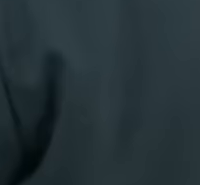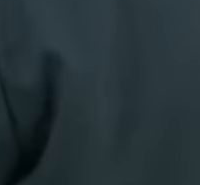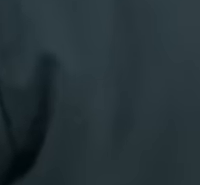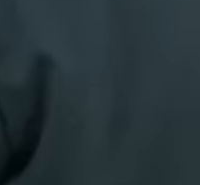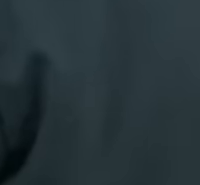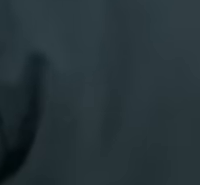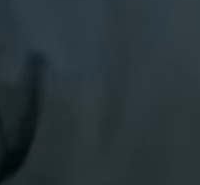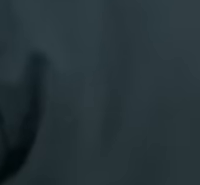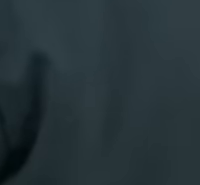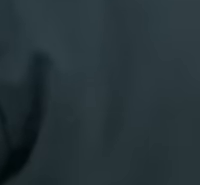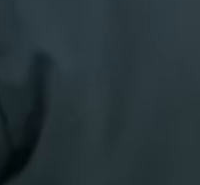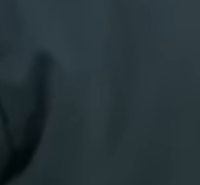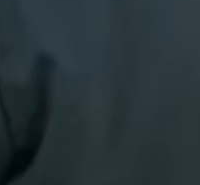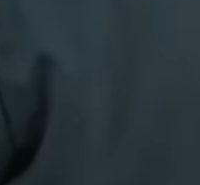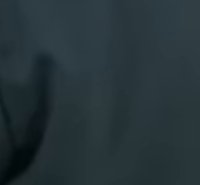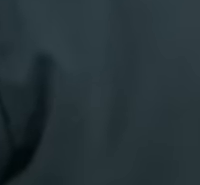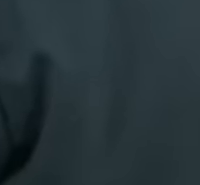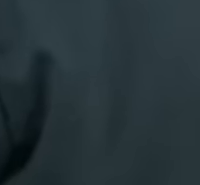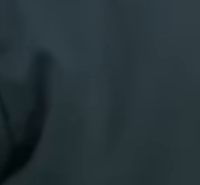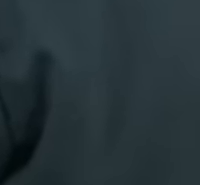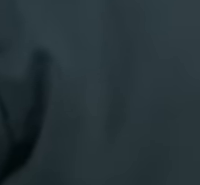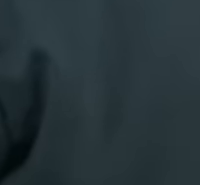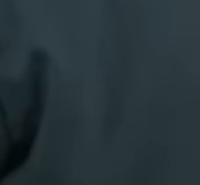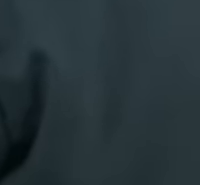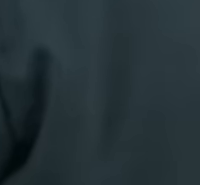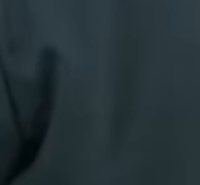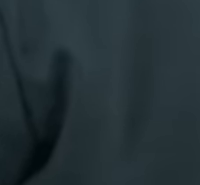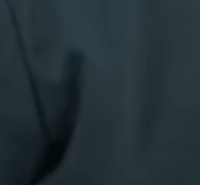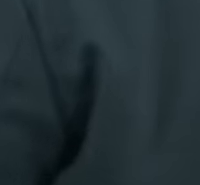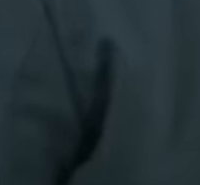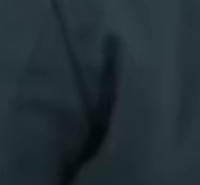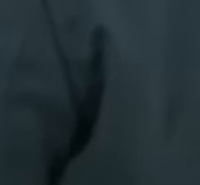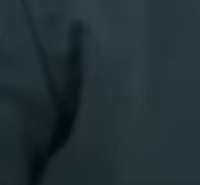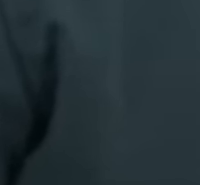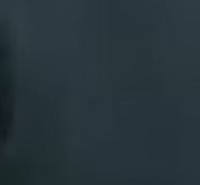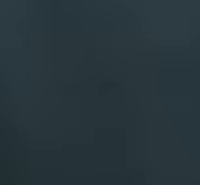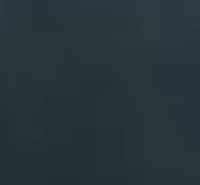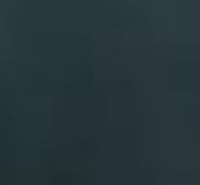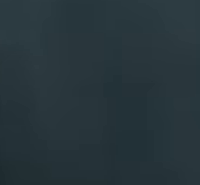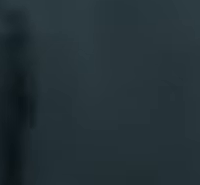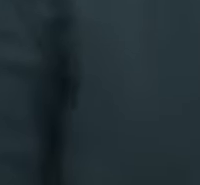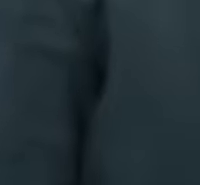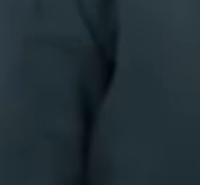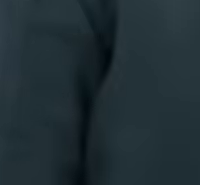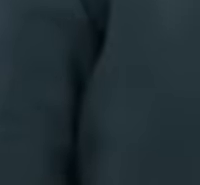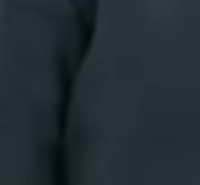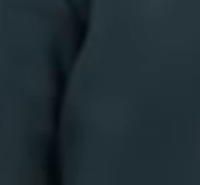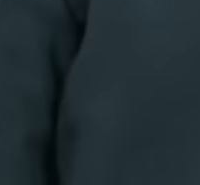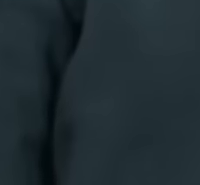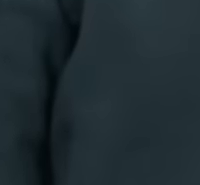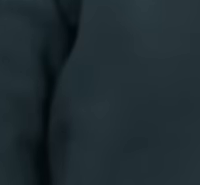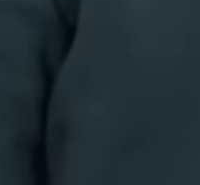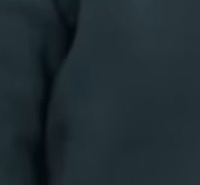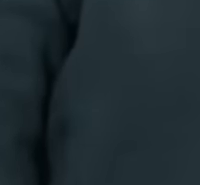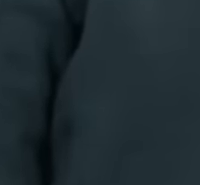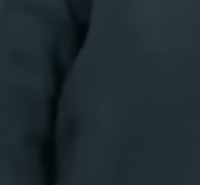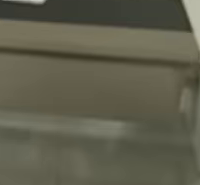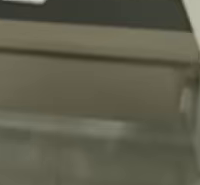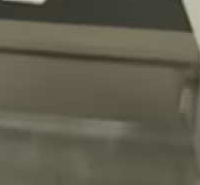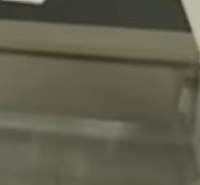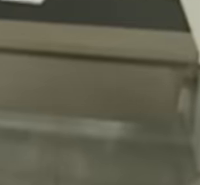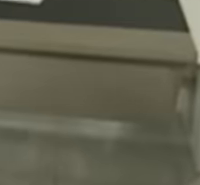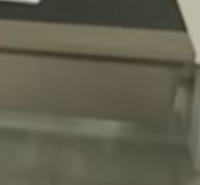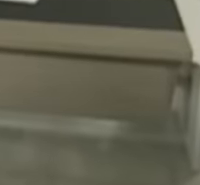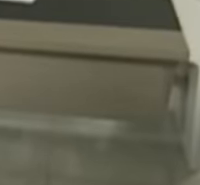estamos uniendo capacidades para soñar juntos y construir juntos hacia el mejor futuro. Me alegro del proceso de inversión para la producción de gas desde